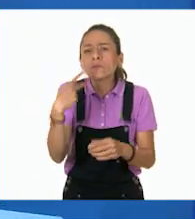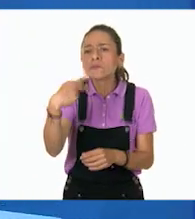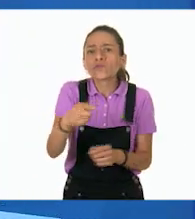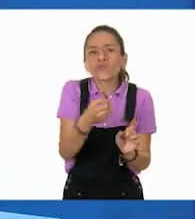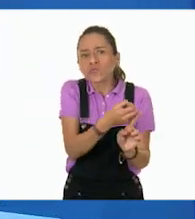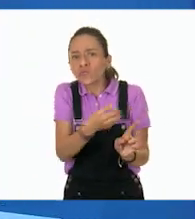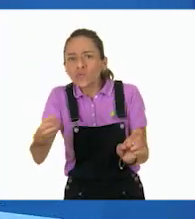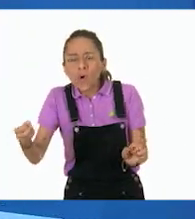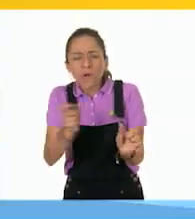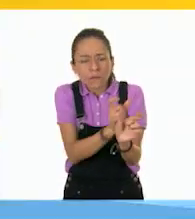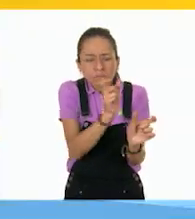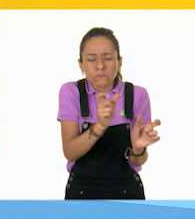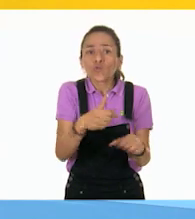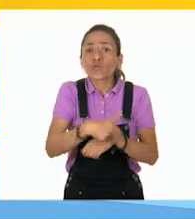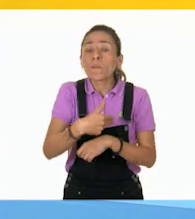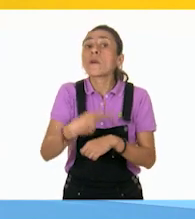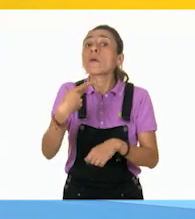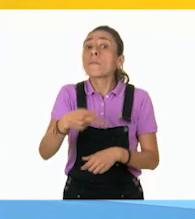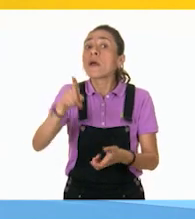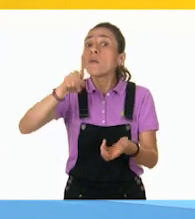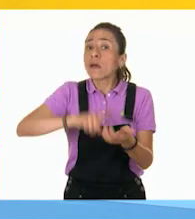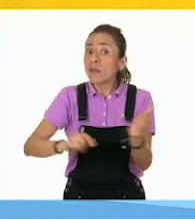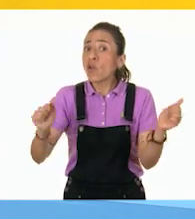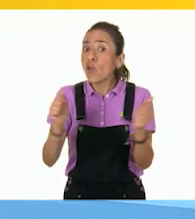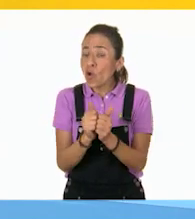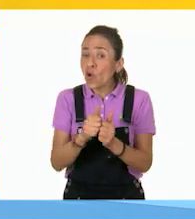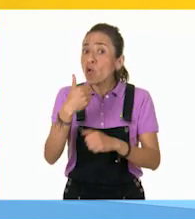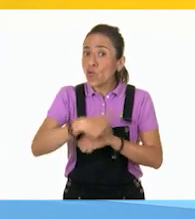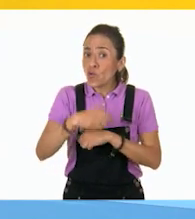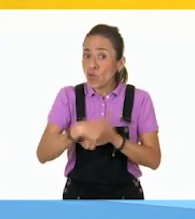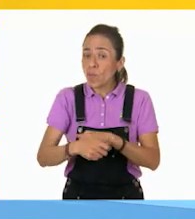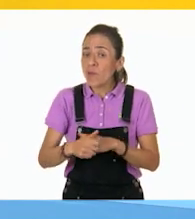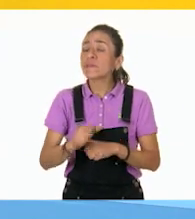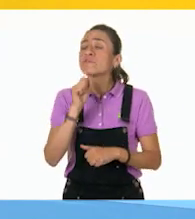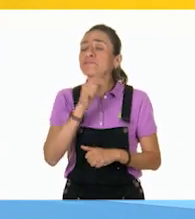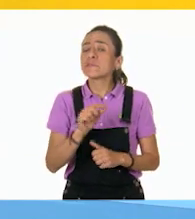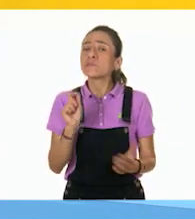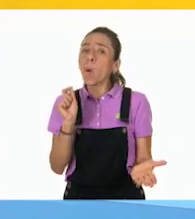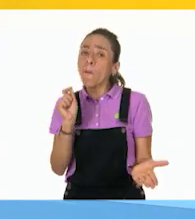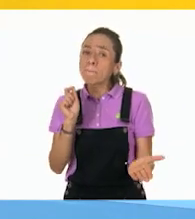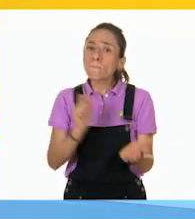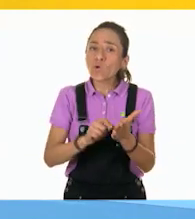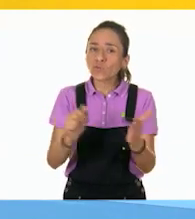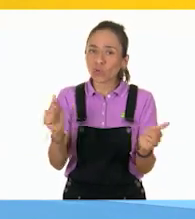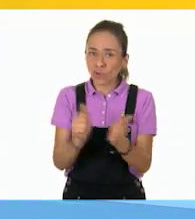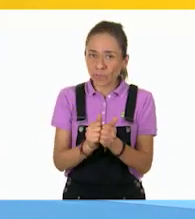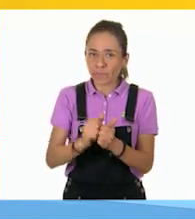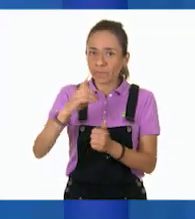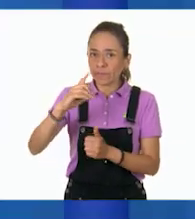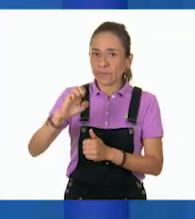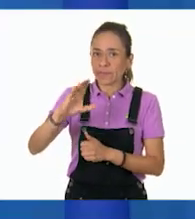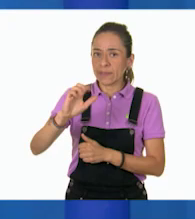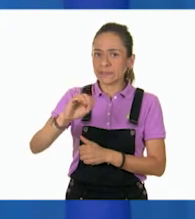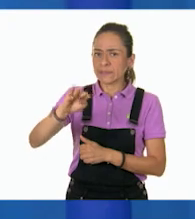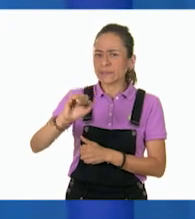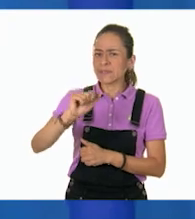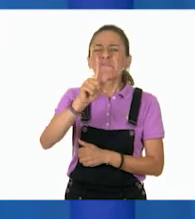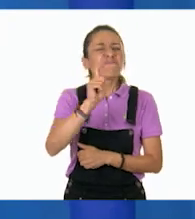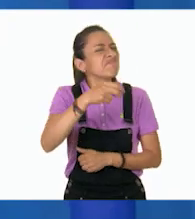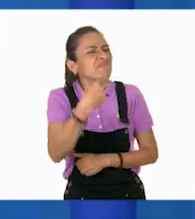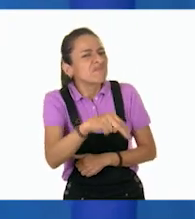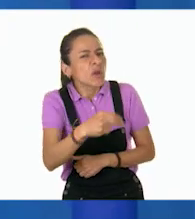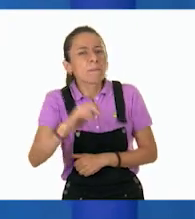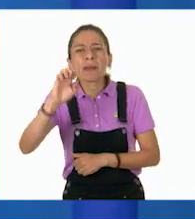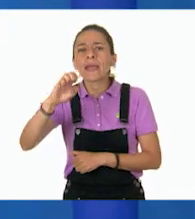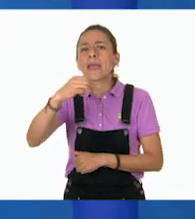números decimales. ¿Qué te parece si nos compartes lo que nos dice este alumno? ¿Cómo se llama? Ah, se llama